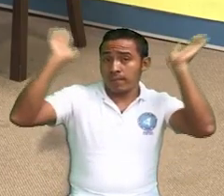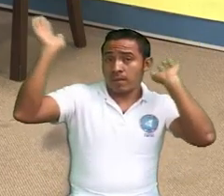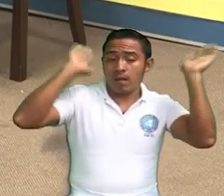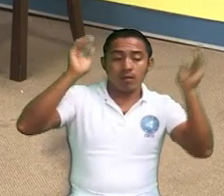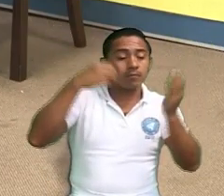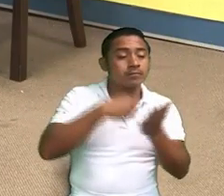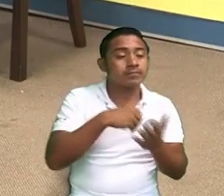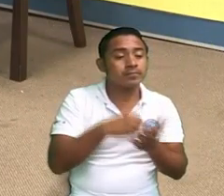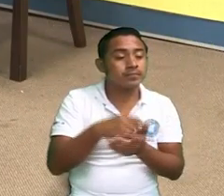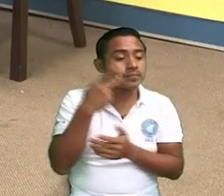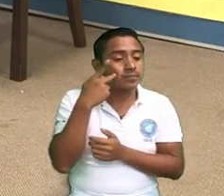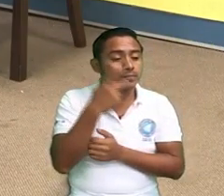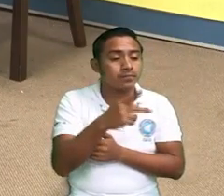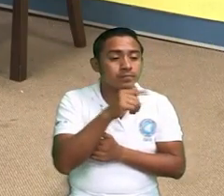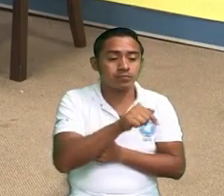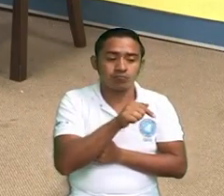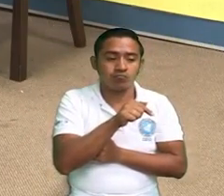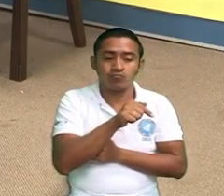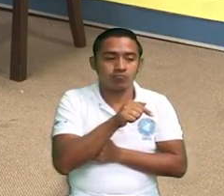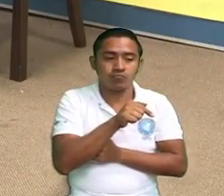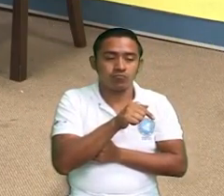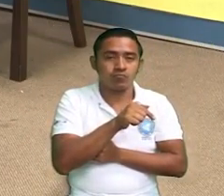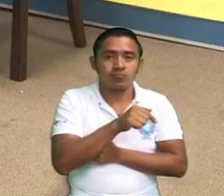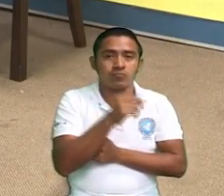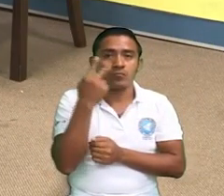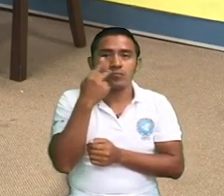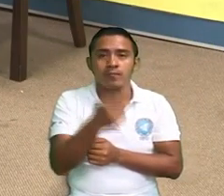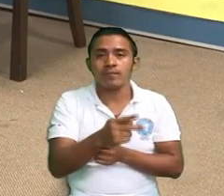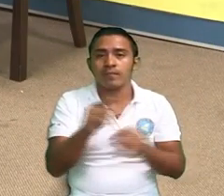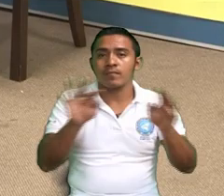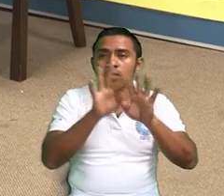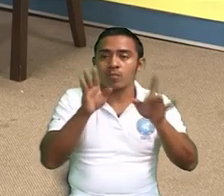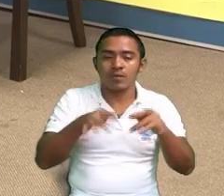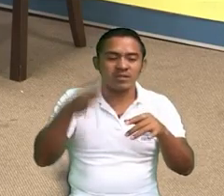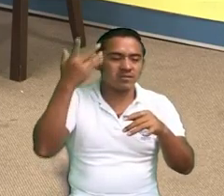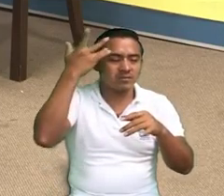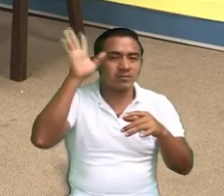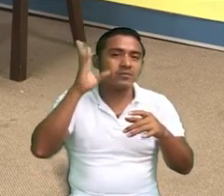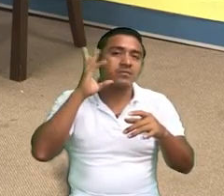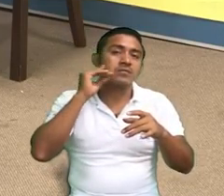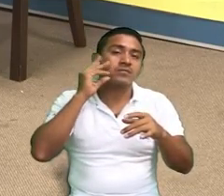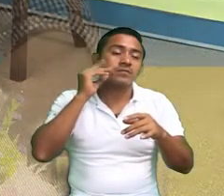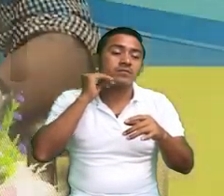miran a legua que un producto no se les pierden, sobre todo a las amas de casa ya con